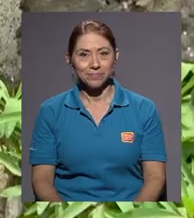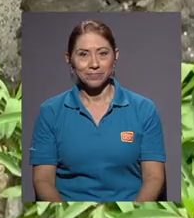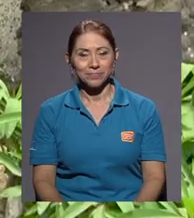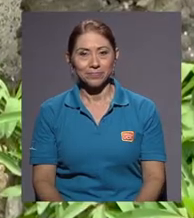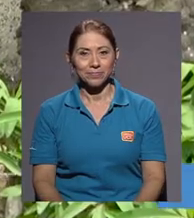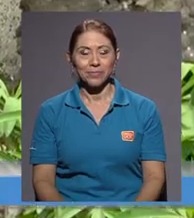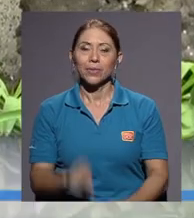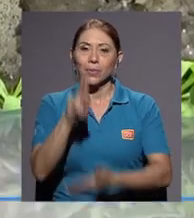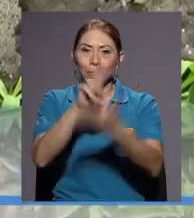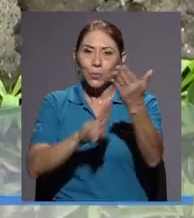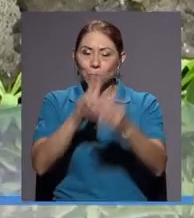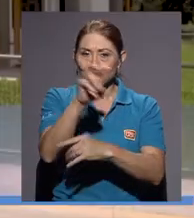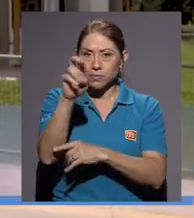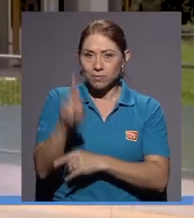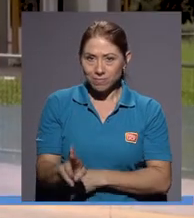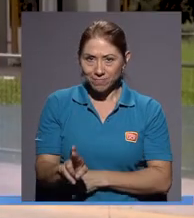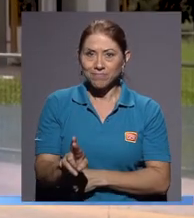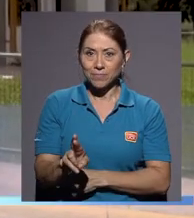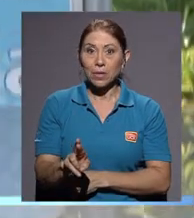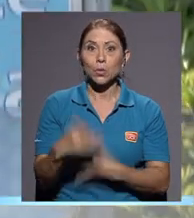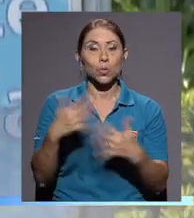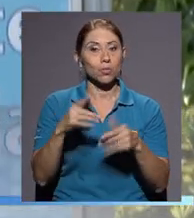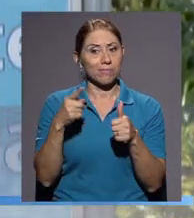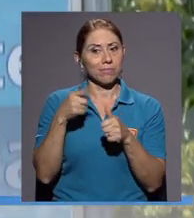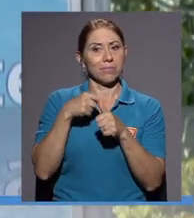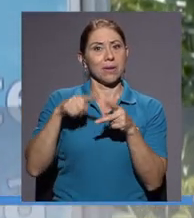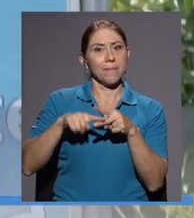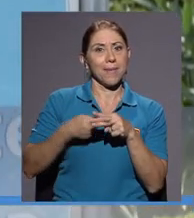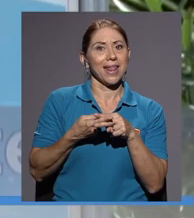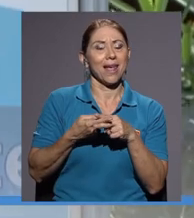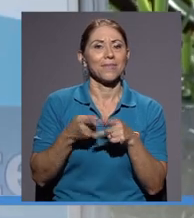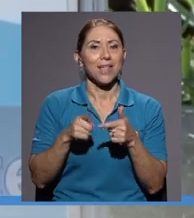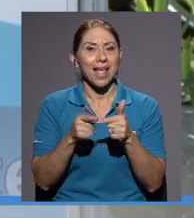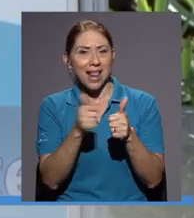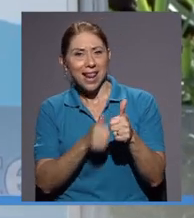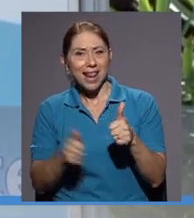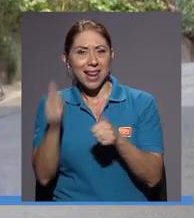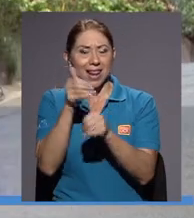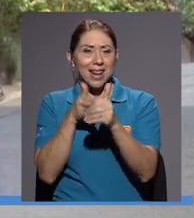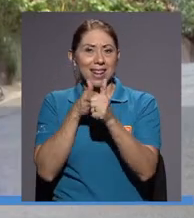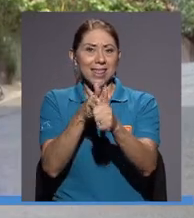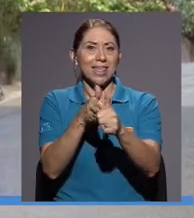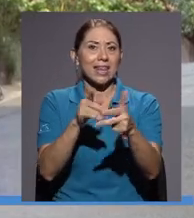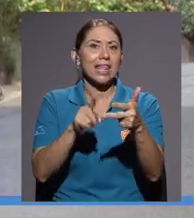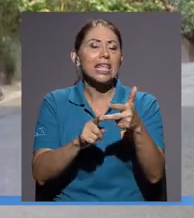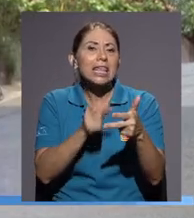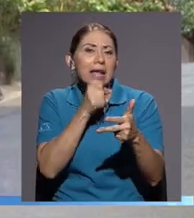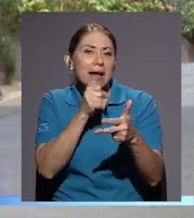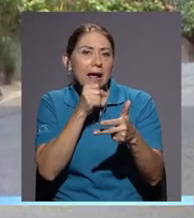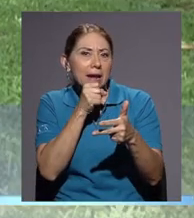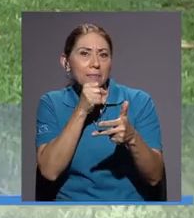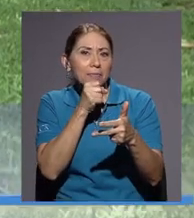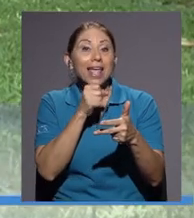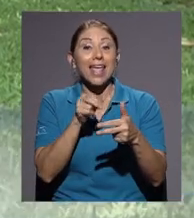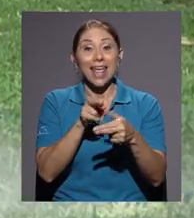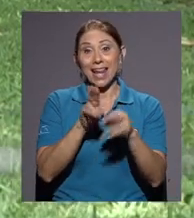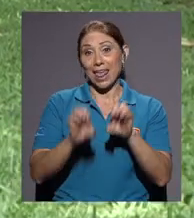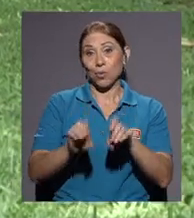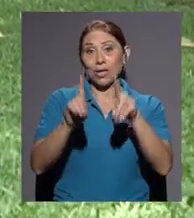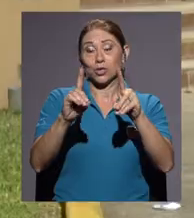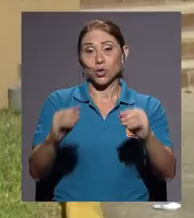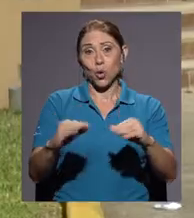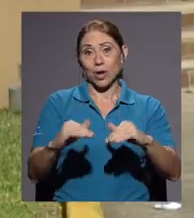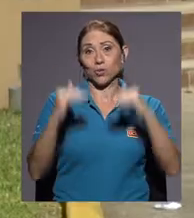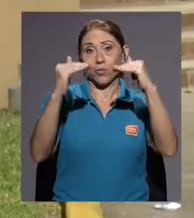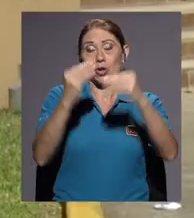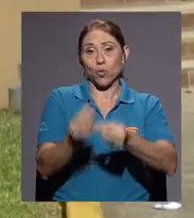La Universidad de Costa Rica ha sido pionera, líder y decana en la regionalización de la educación superior pública universitaria en